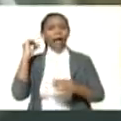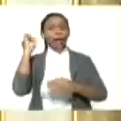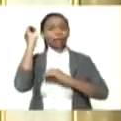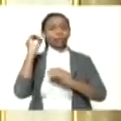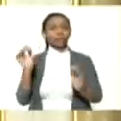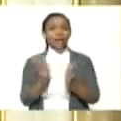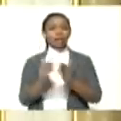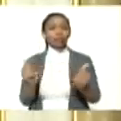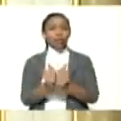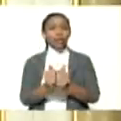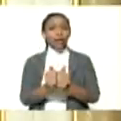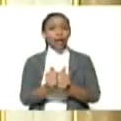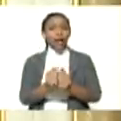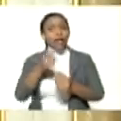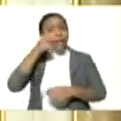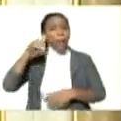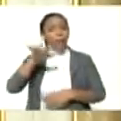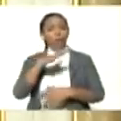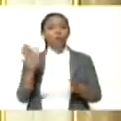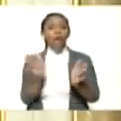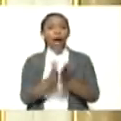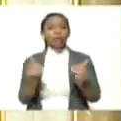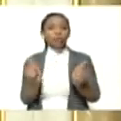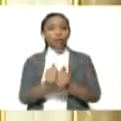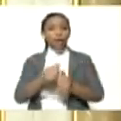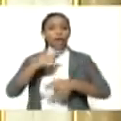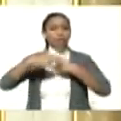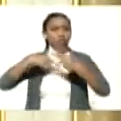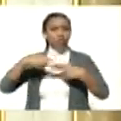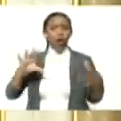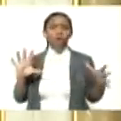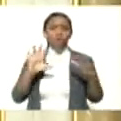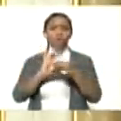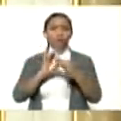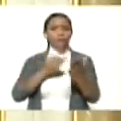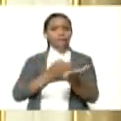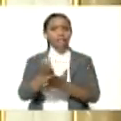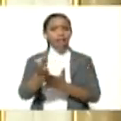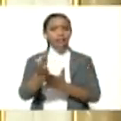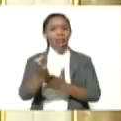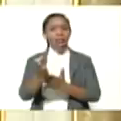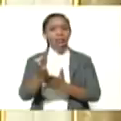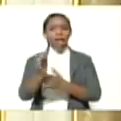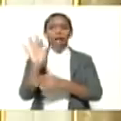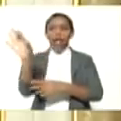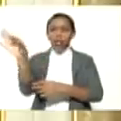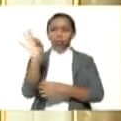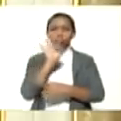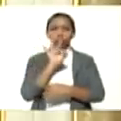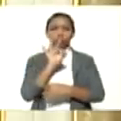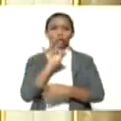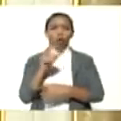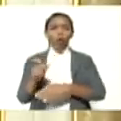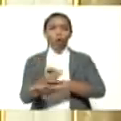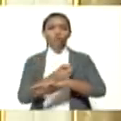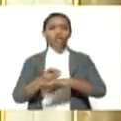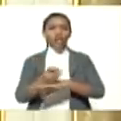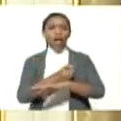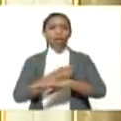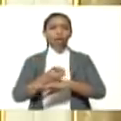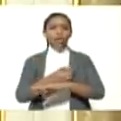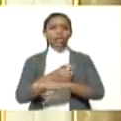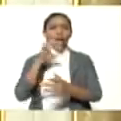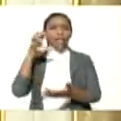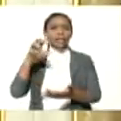2012. Y el pueblo de Anzoátegui, revolucionario, de manera unida y leal, lo elige como gobernador